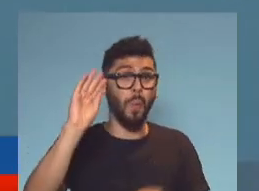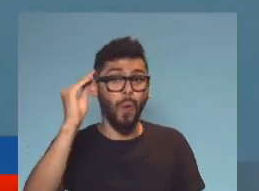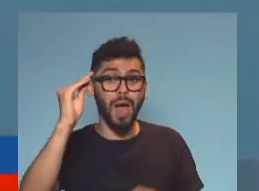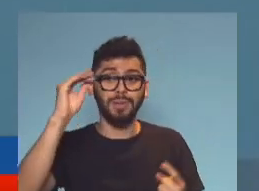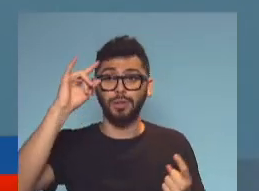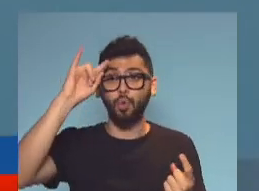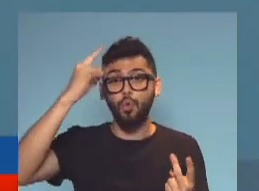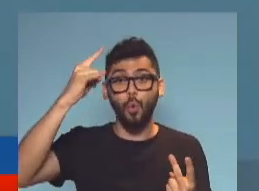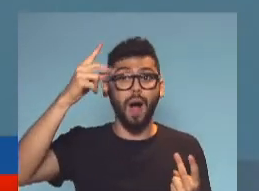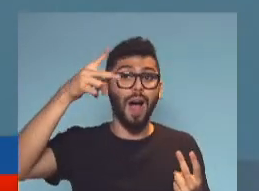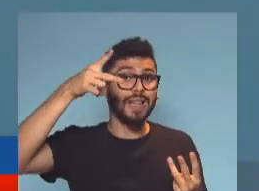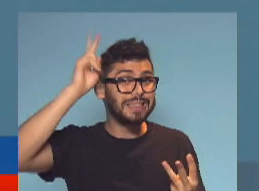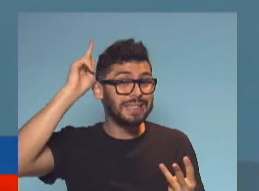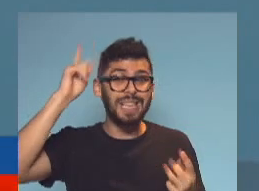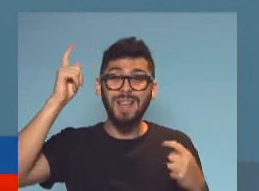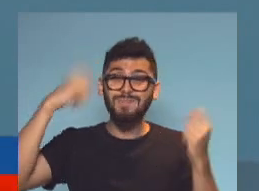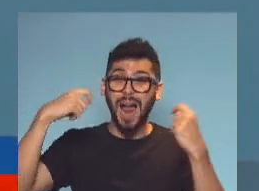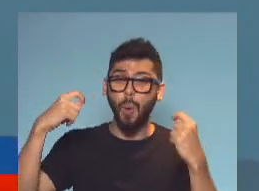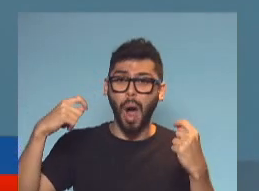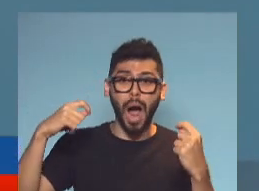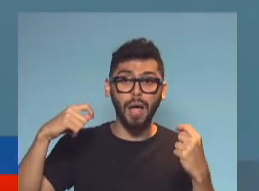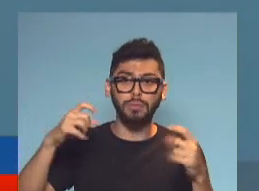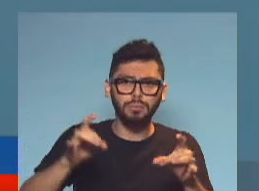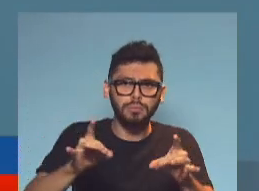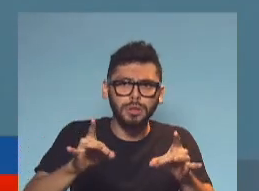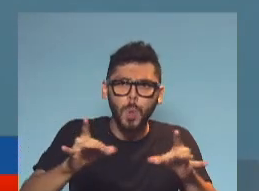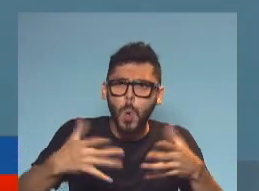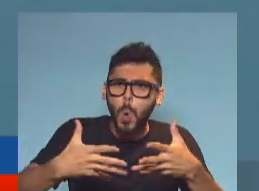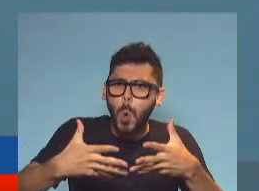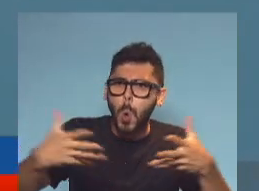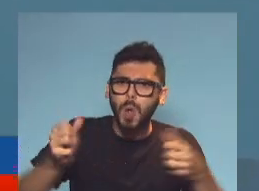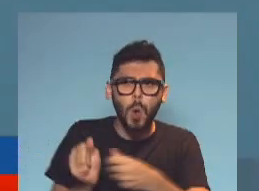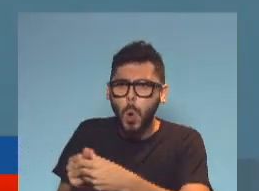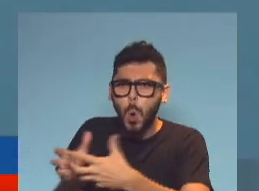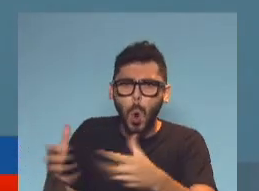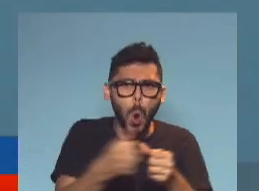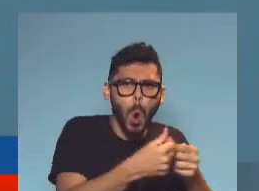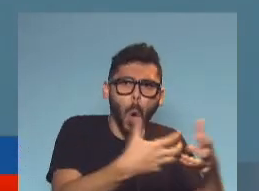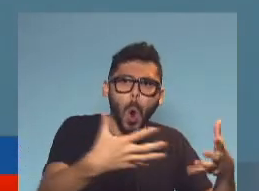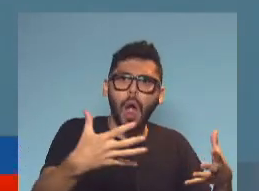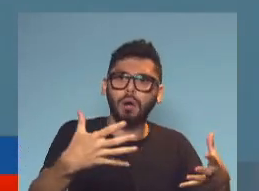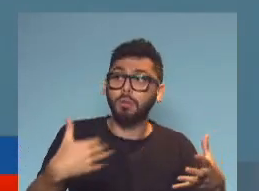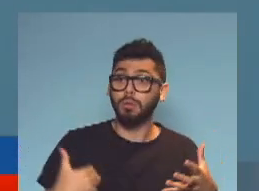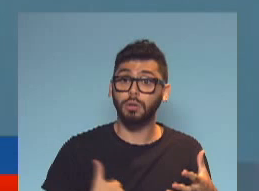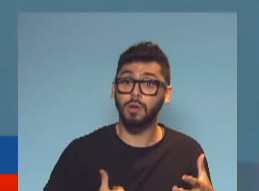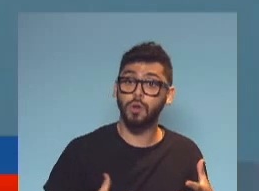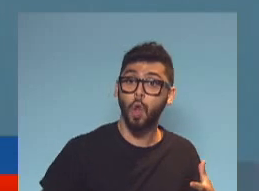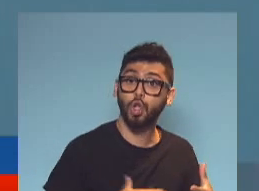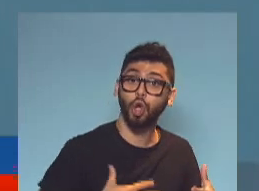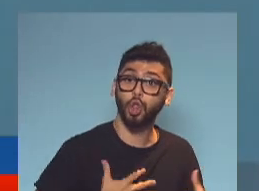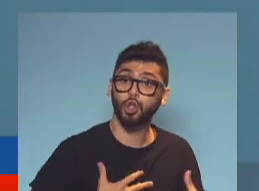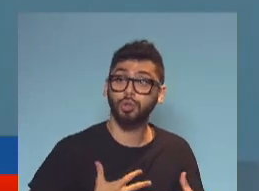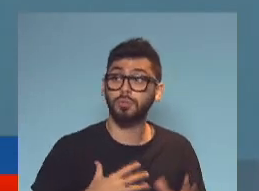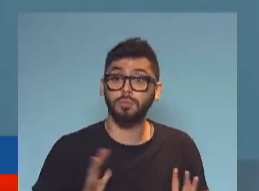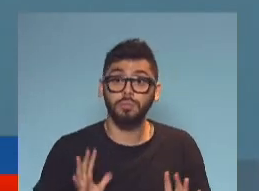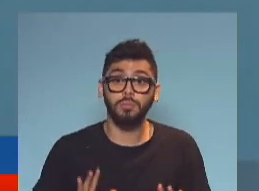Uruguay, en Chile, en Paraguay, de aumento muy veloz de los casos, que no venía ocurriendo en